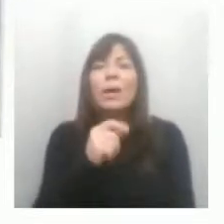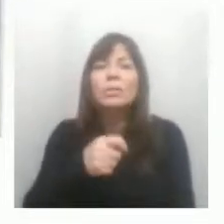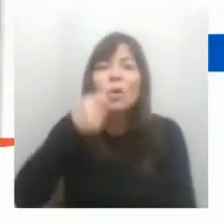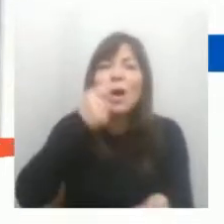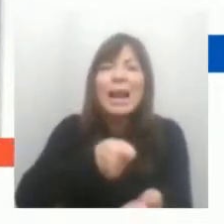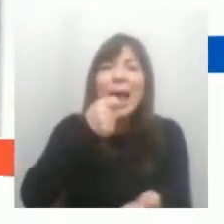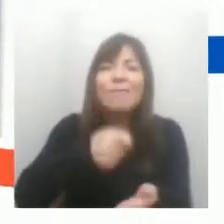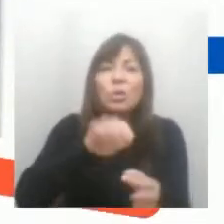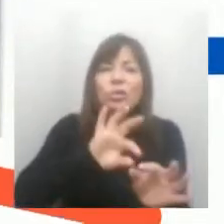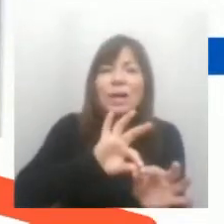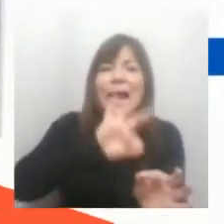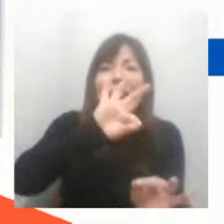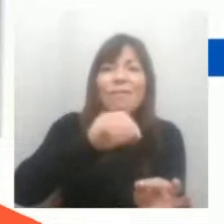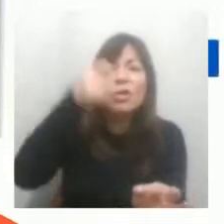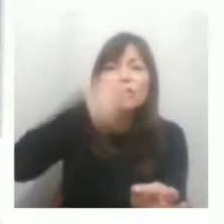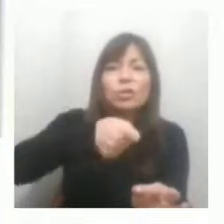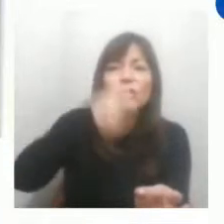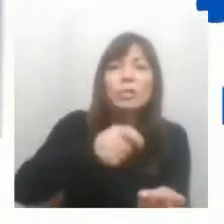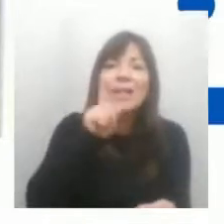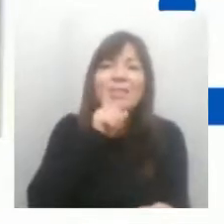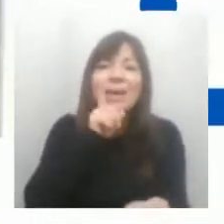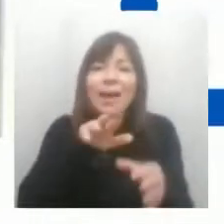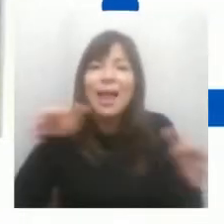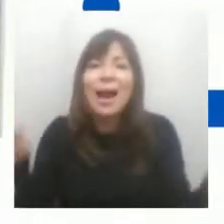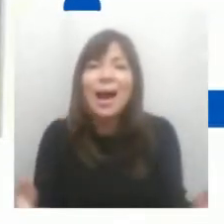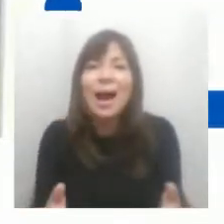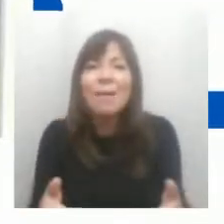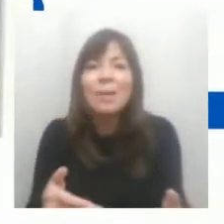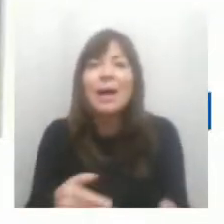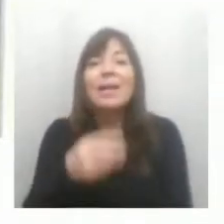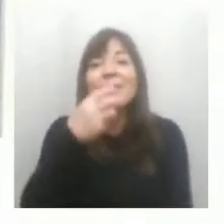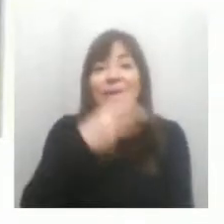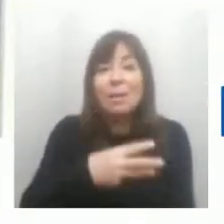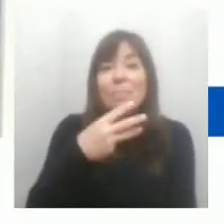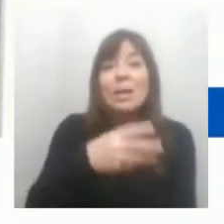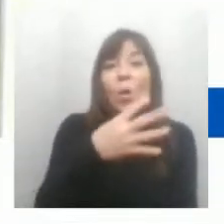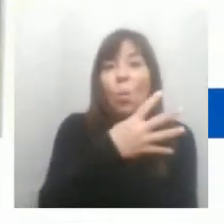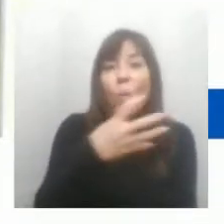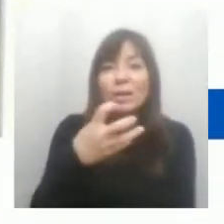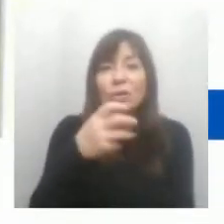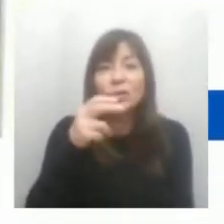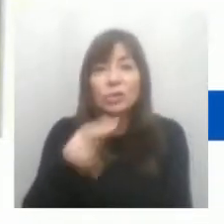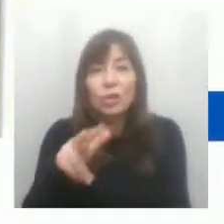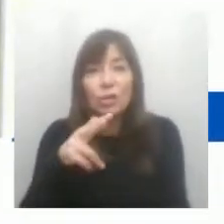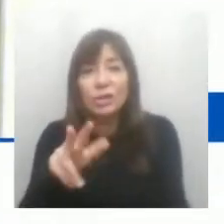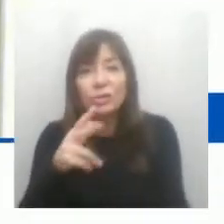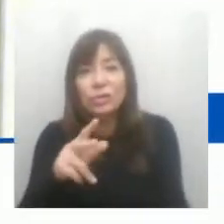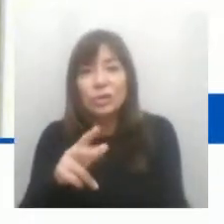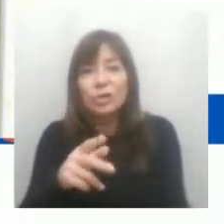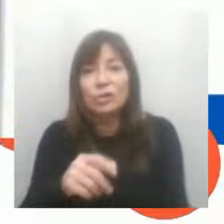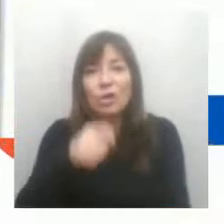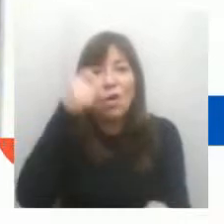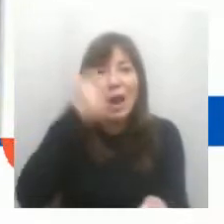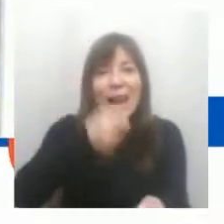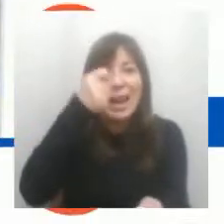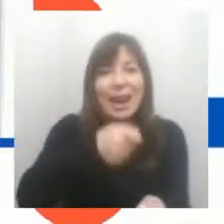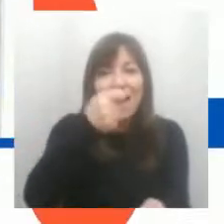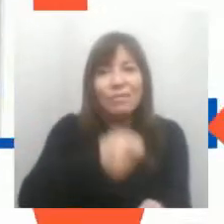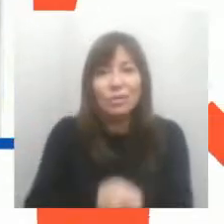de clavos? Les cuento que tiene 3.418 clavos. Ya, para que lo tengan ahí en consideración